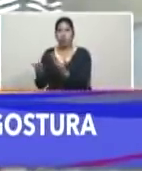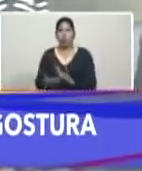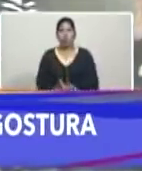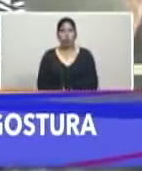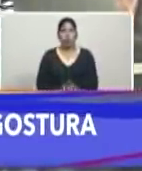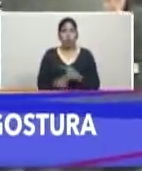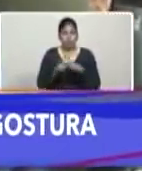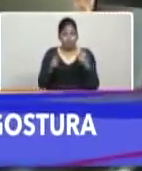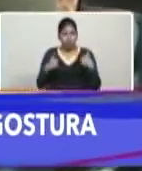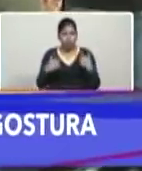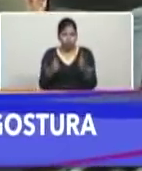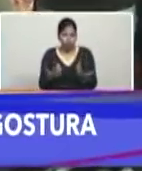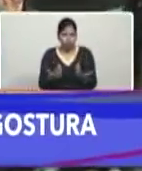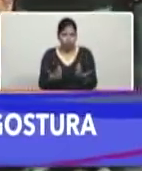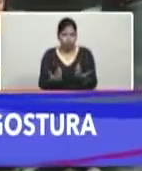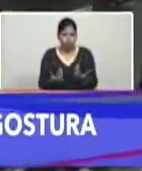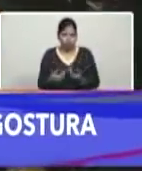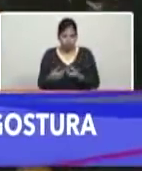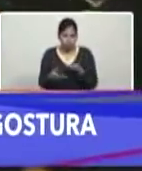Pero yo les digo,